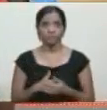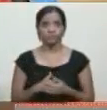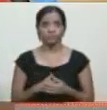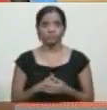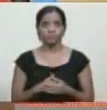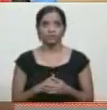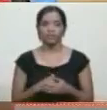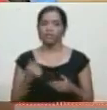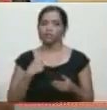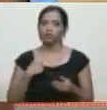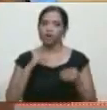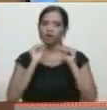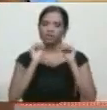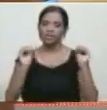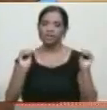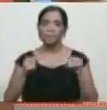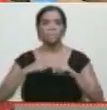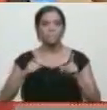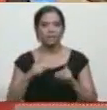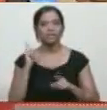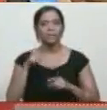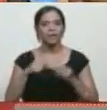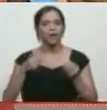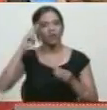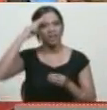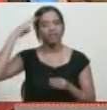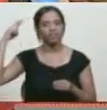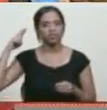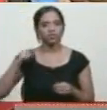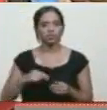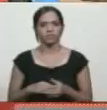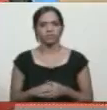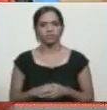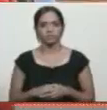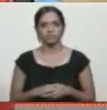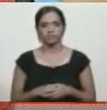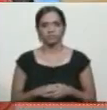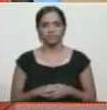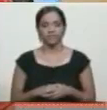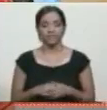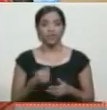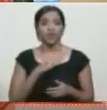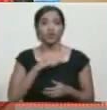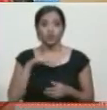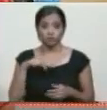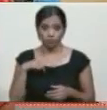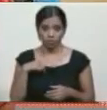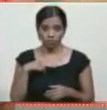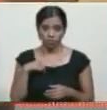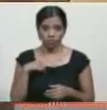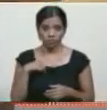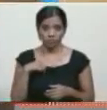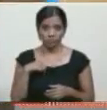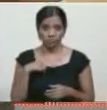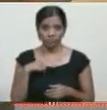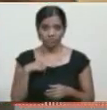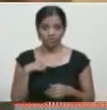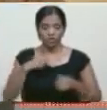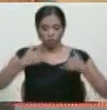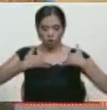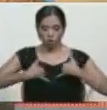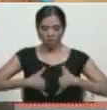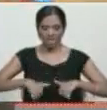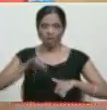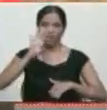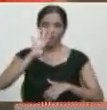hago esta denuncia, pero a la vez hago una reflexión. O sea, nosotros, los hijos del 4